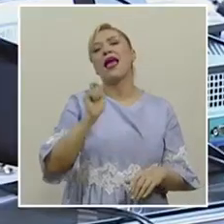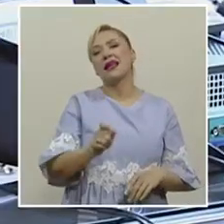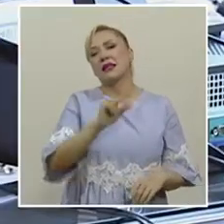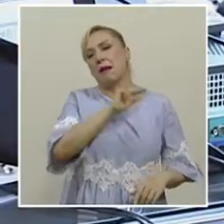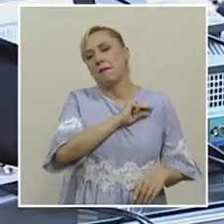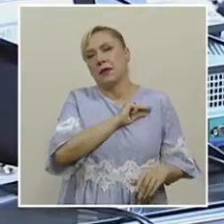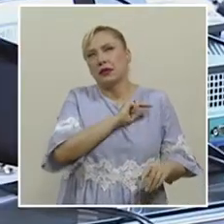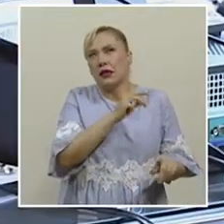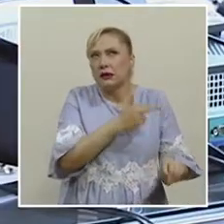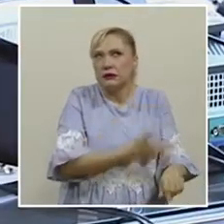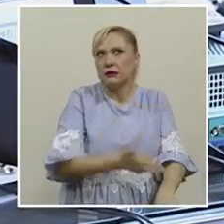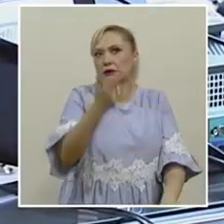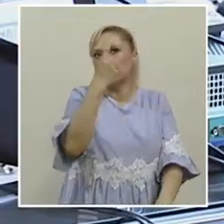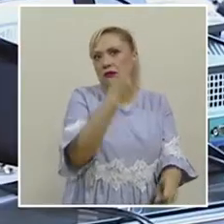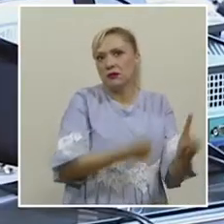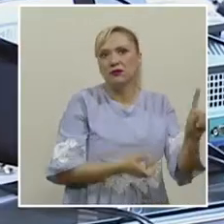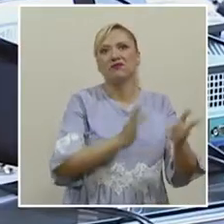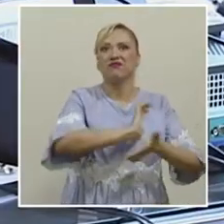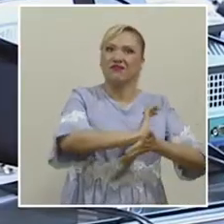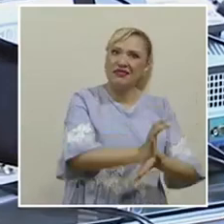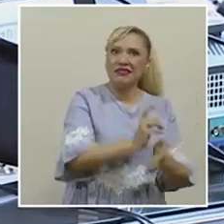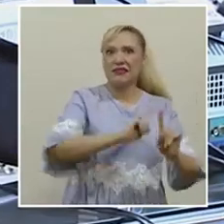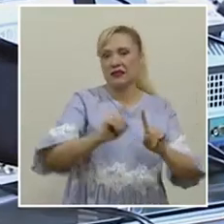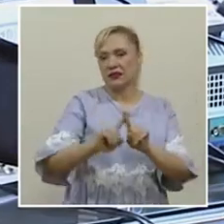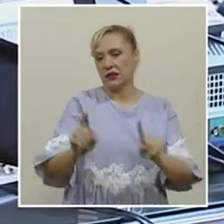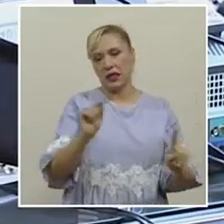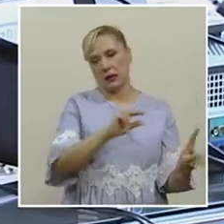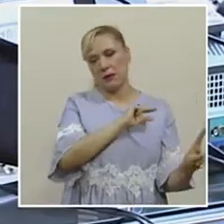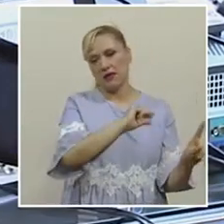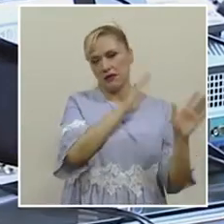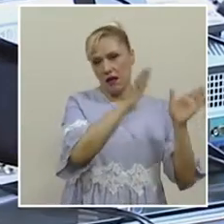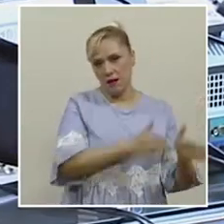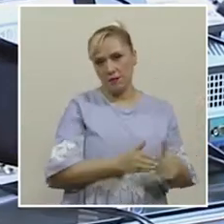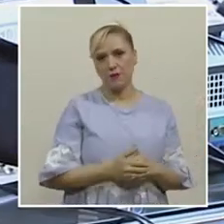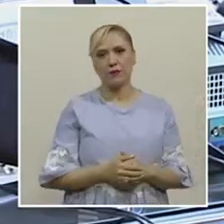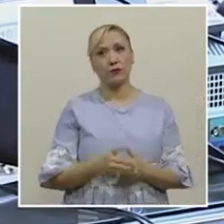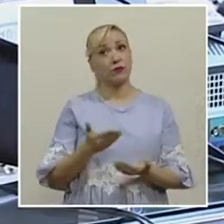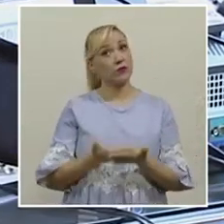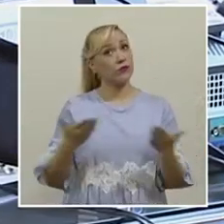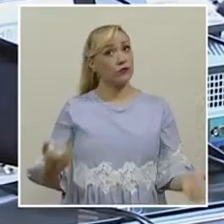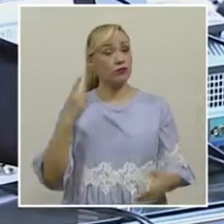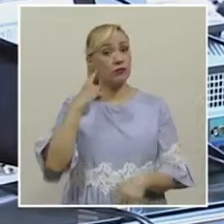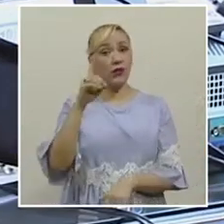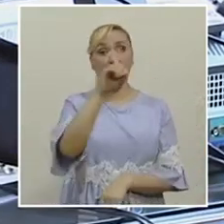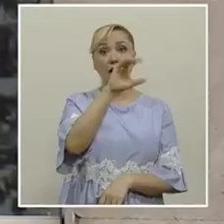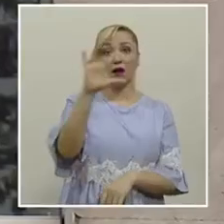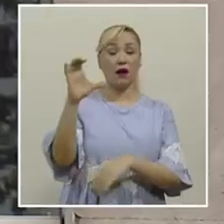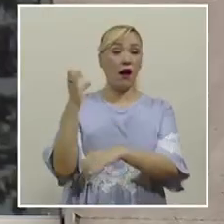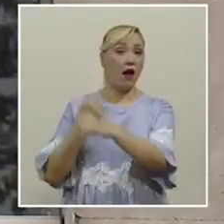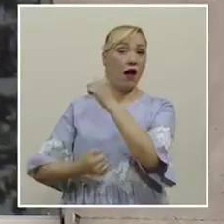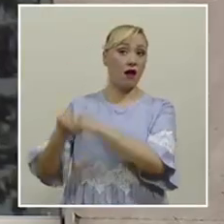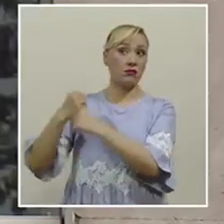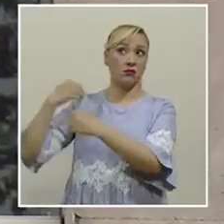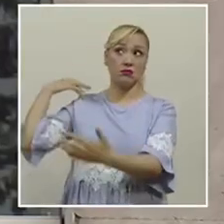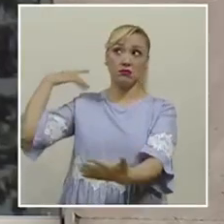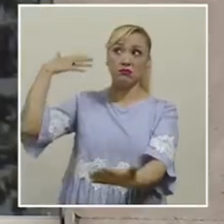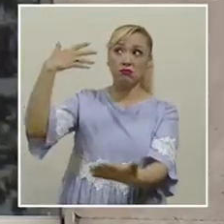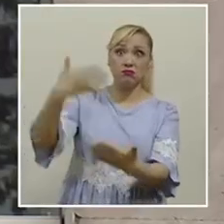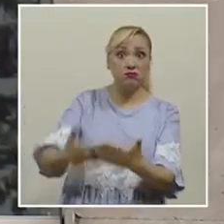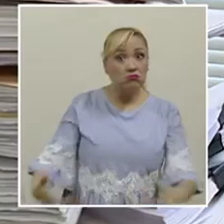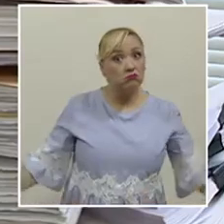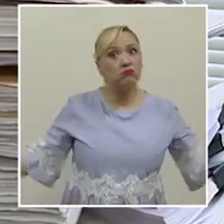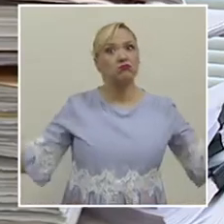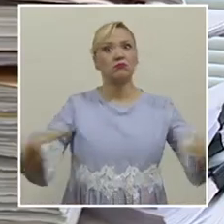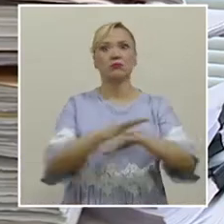individuales. La nueva justicia laboral es el cambio más importante en los últimos 100 años, pues adopta un enfoque que privilegia